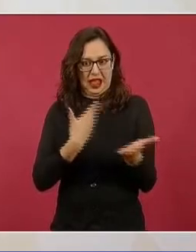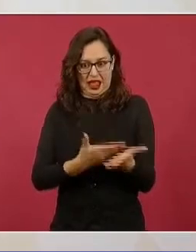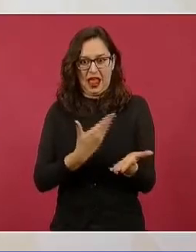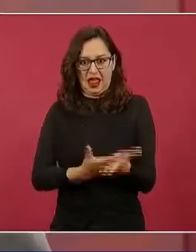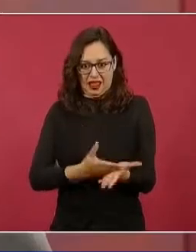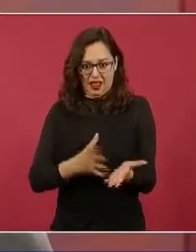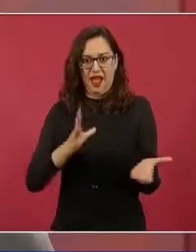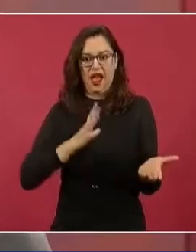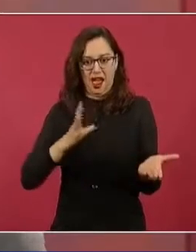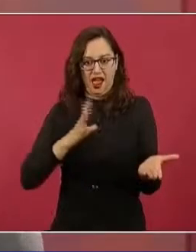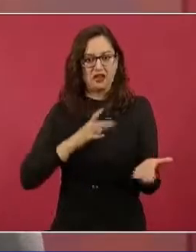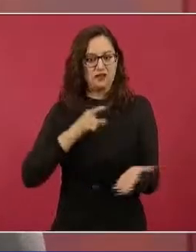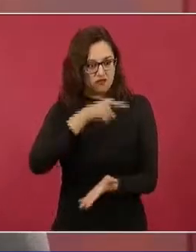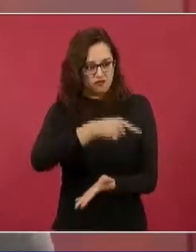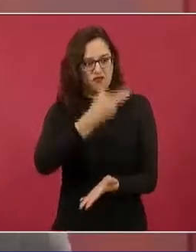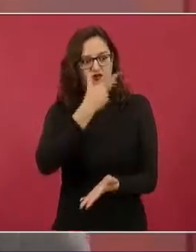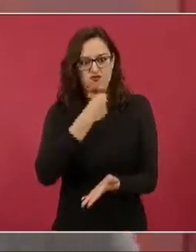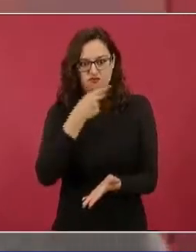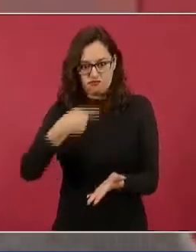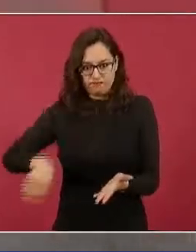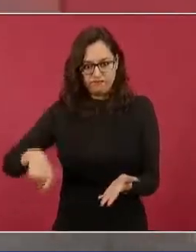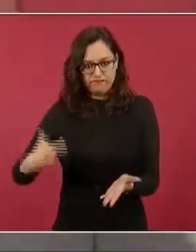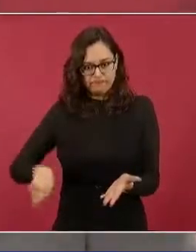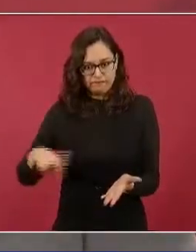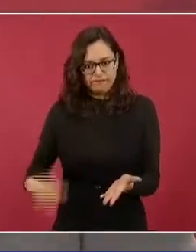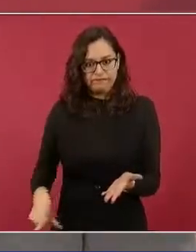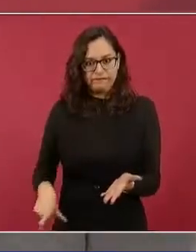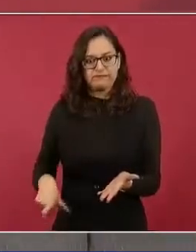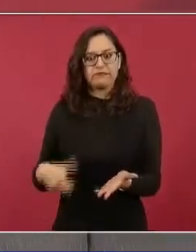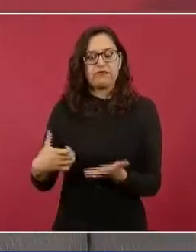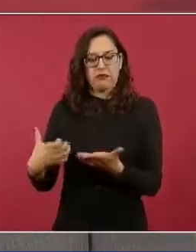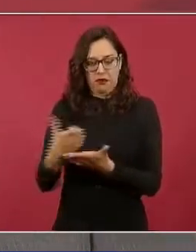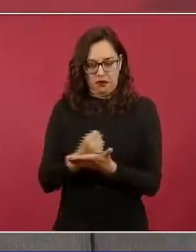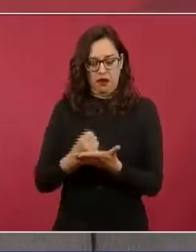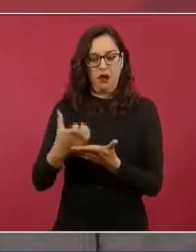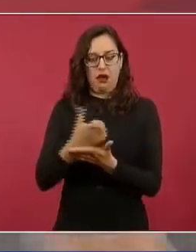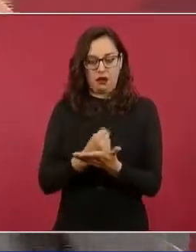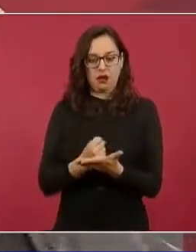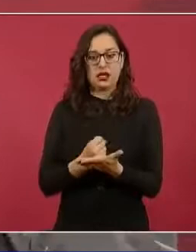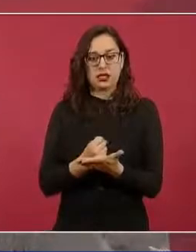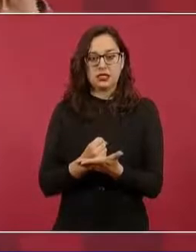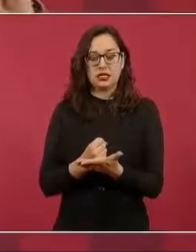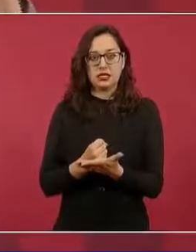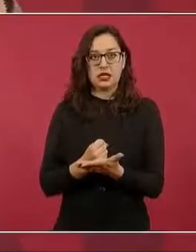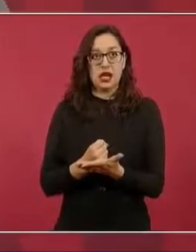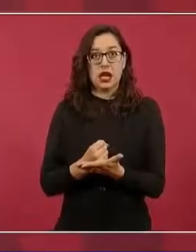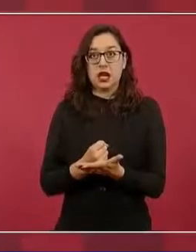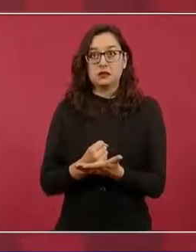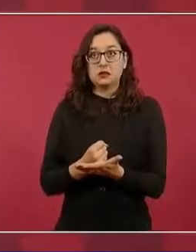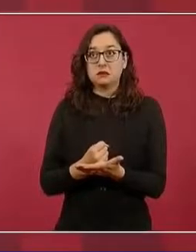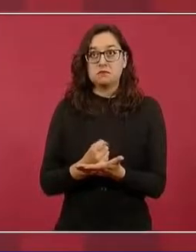donde se demuestra que este señor tiene ingresos, y solo estoy hablando